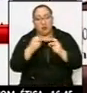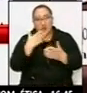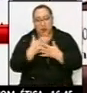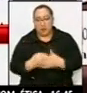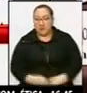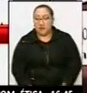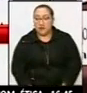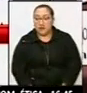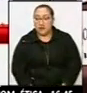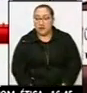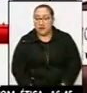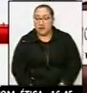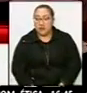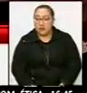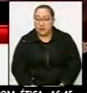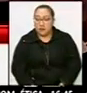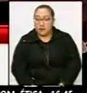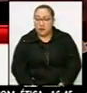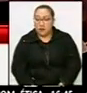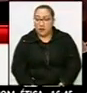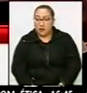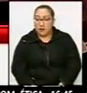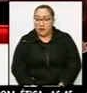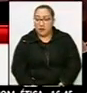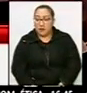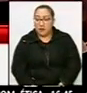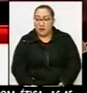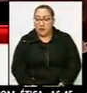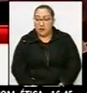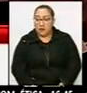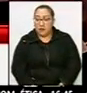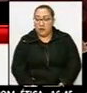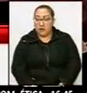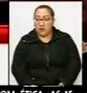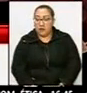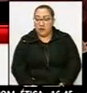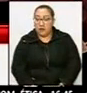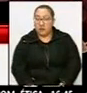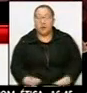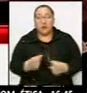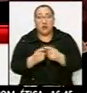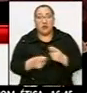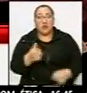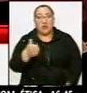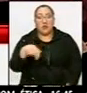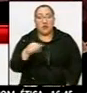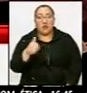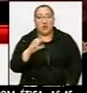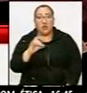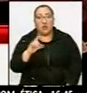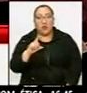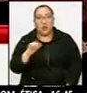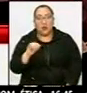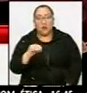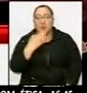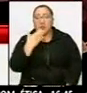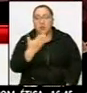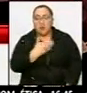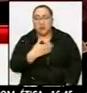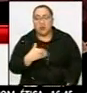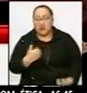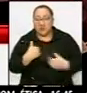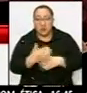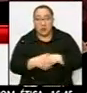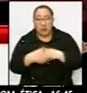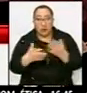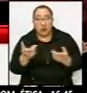Muchas gracias. Gracias, congresista. Le damos la palabra a la congresista Naculi. Gracias, presidenta. Saludar a la presencia